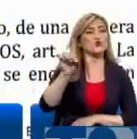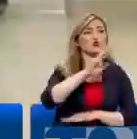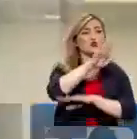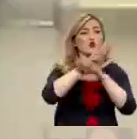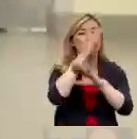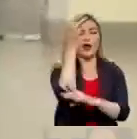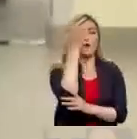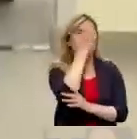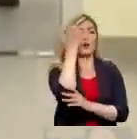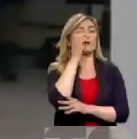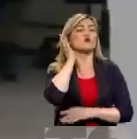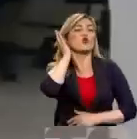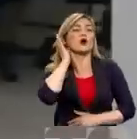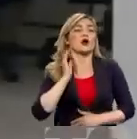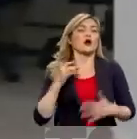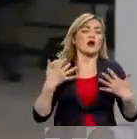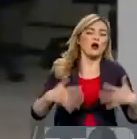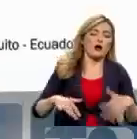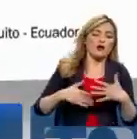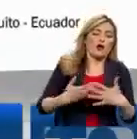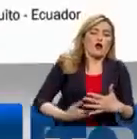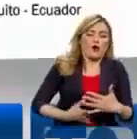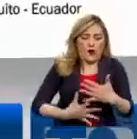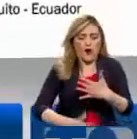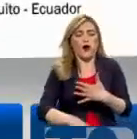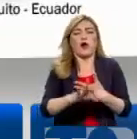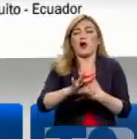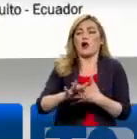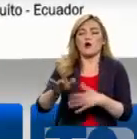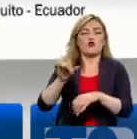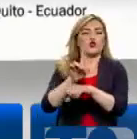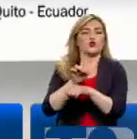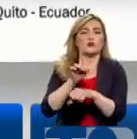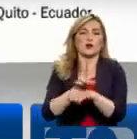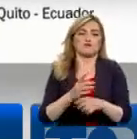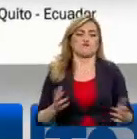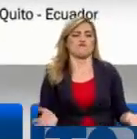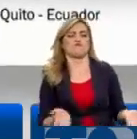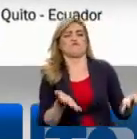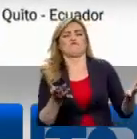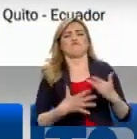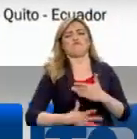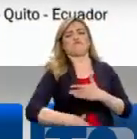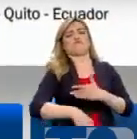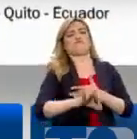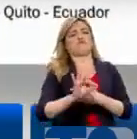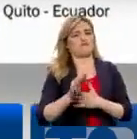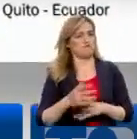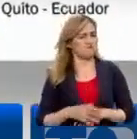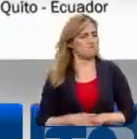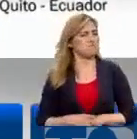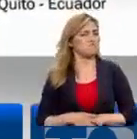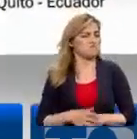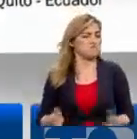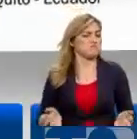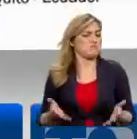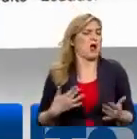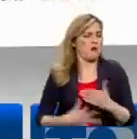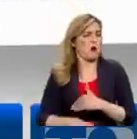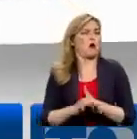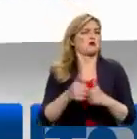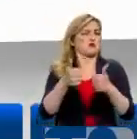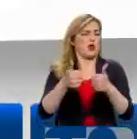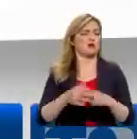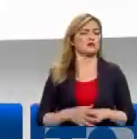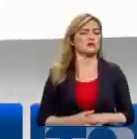la emergencia obstétrica. La iglesia considera que se promueve el aborto de una manera ambigua e indeterminada. Dicen